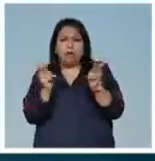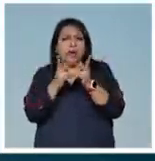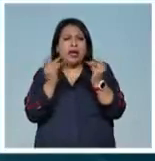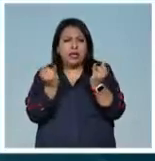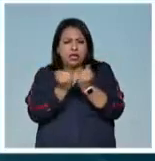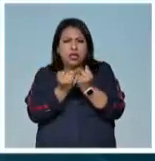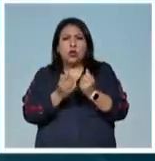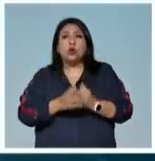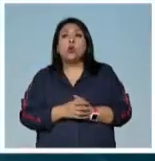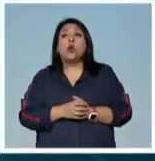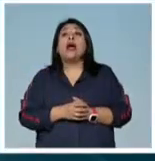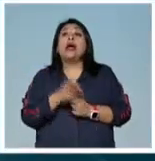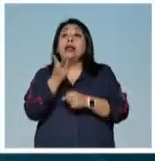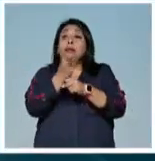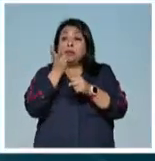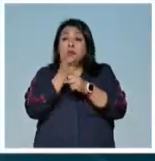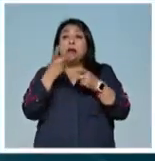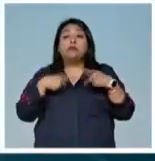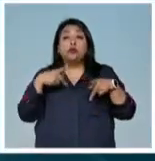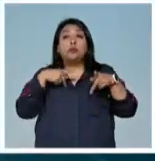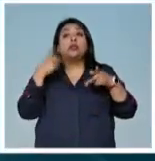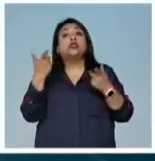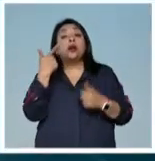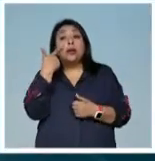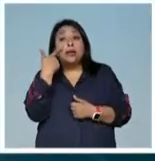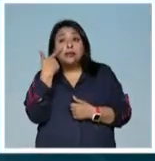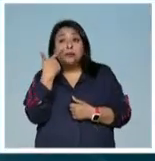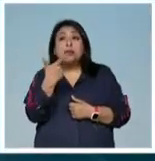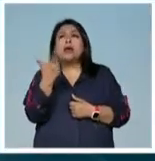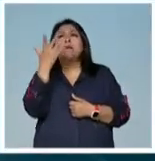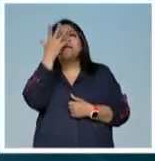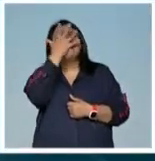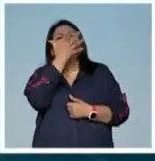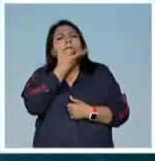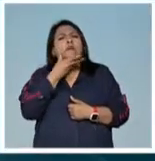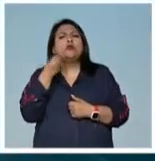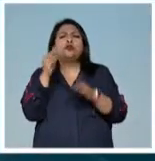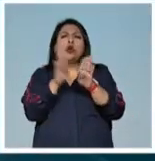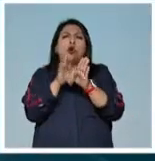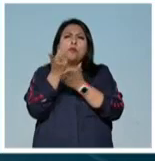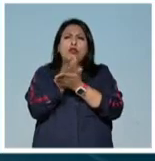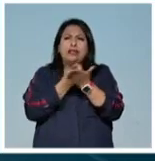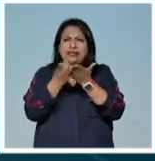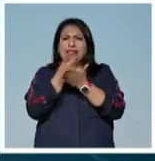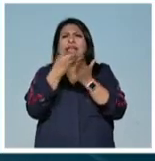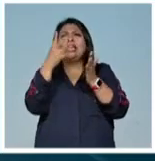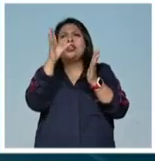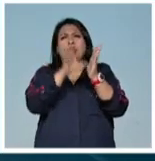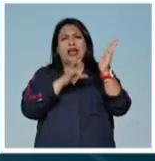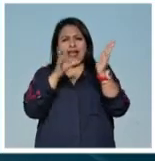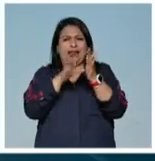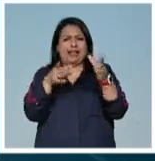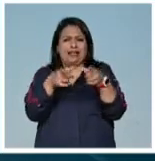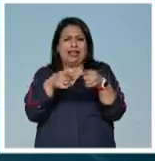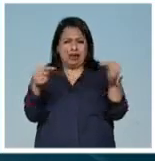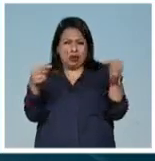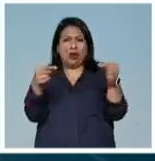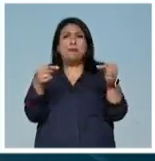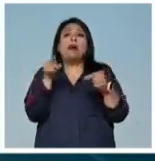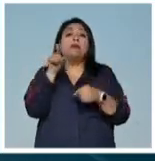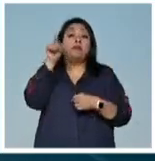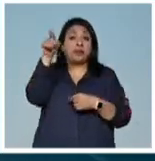Estamos invitando a los visitantes a que se aproximen a la maravilla que es el diseño del calendario en Japón. Allá